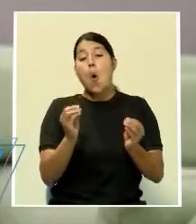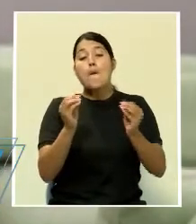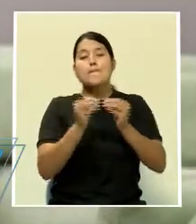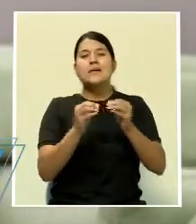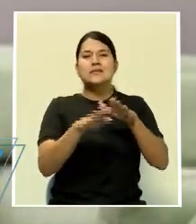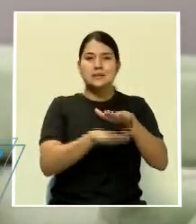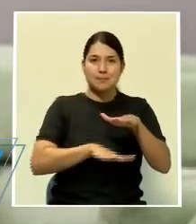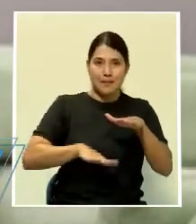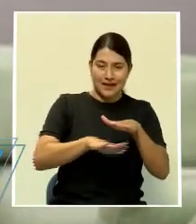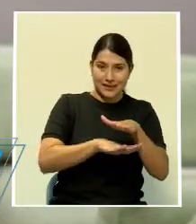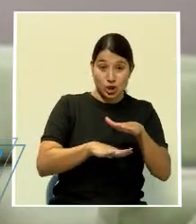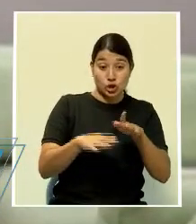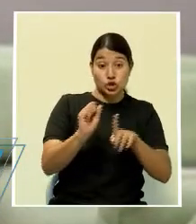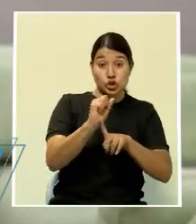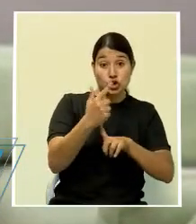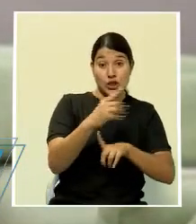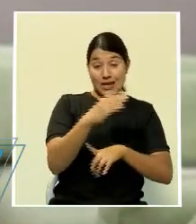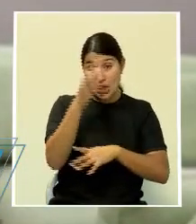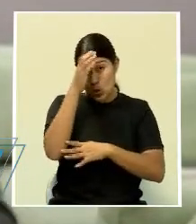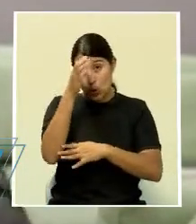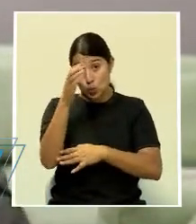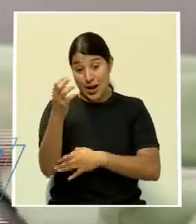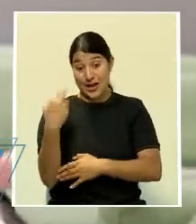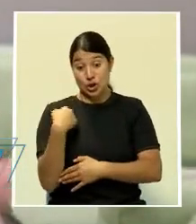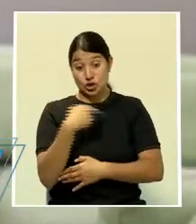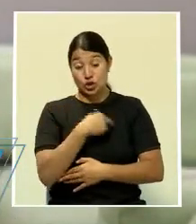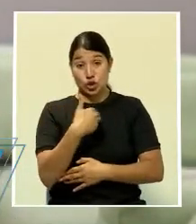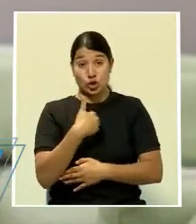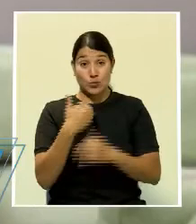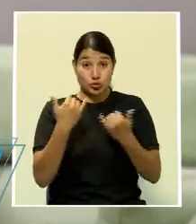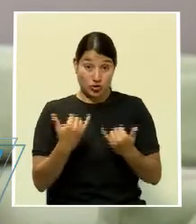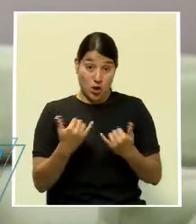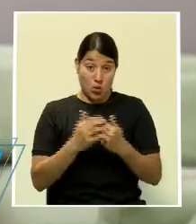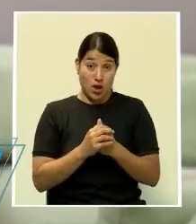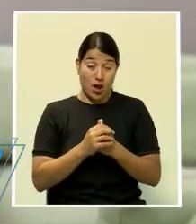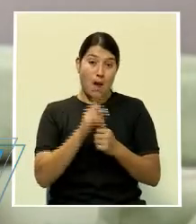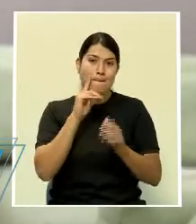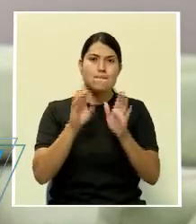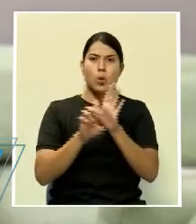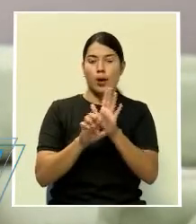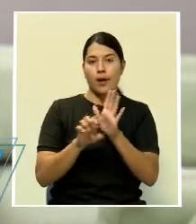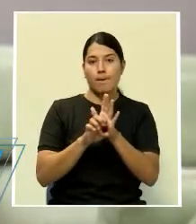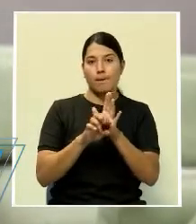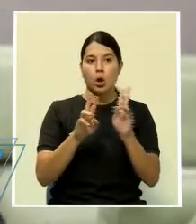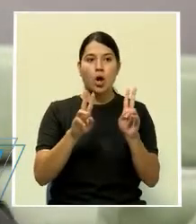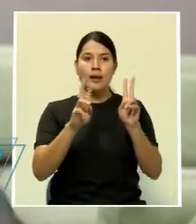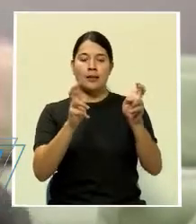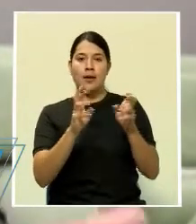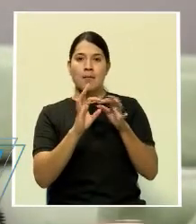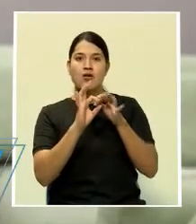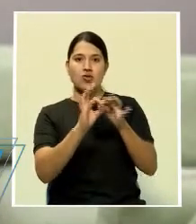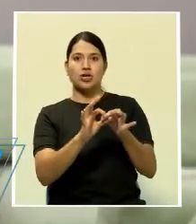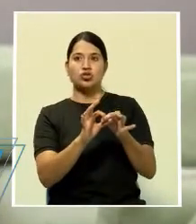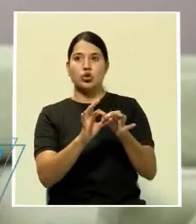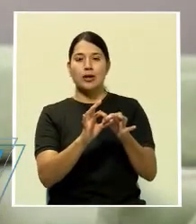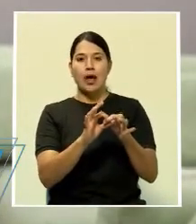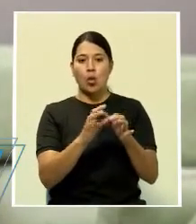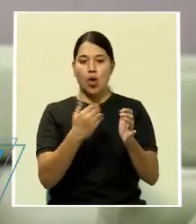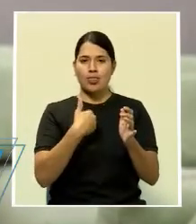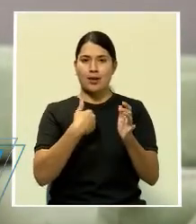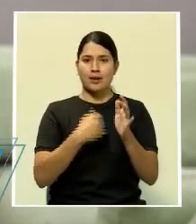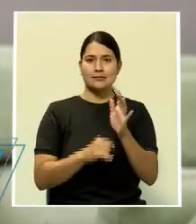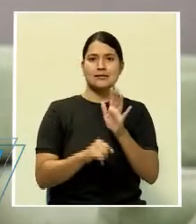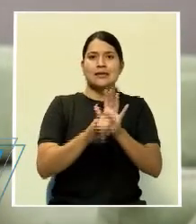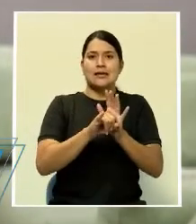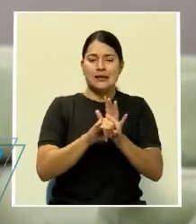sociales y culturales con los que nosotros contamos. Por ejemplo, el tema de la ciudadanía no sería pensado sin las